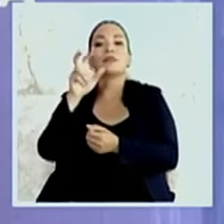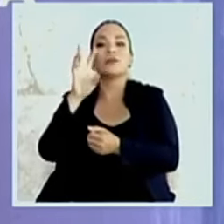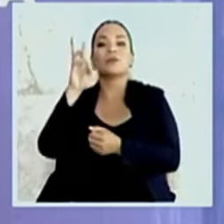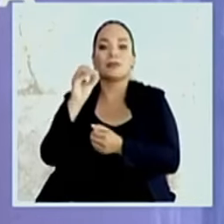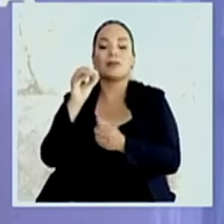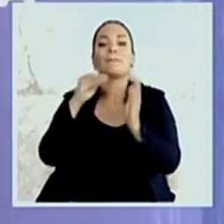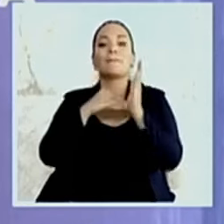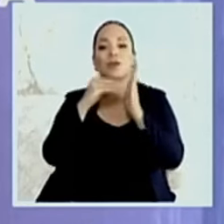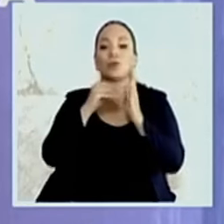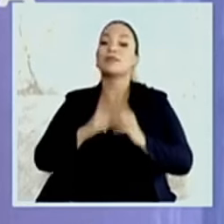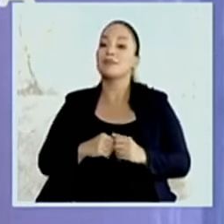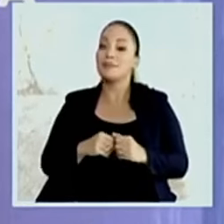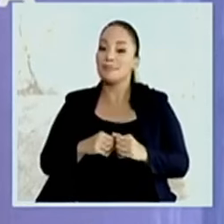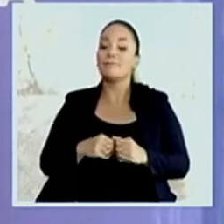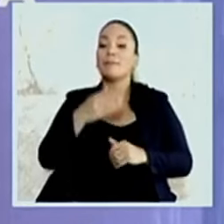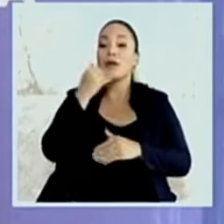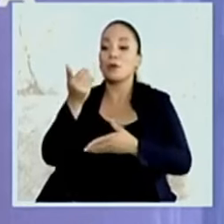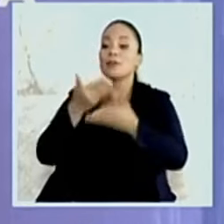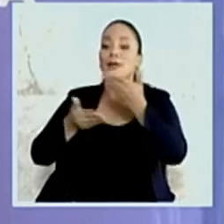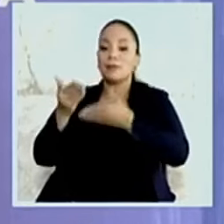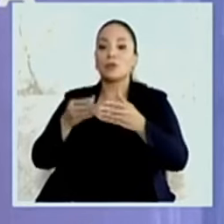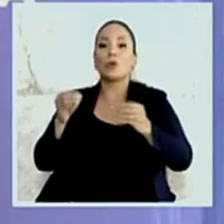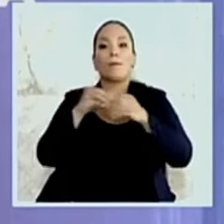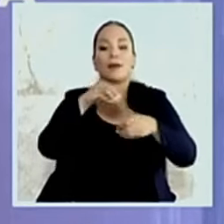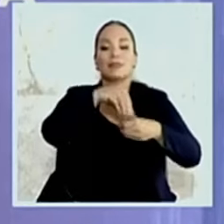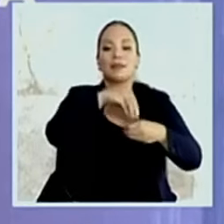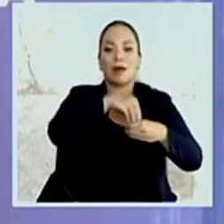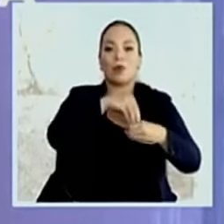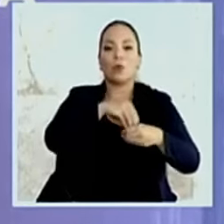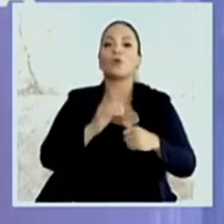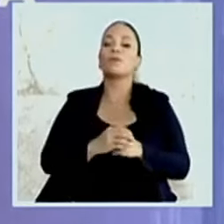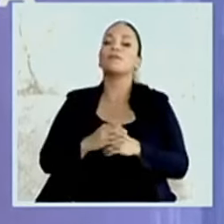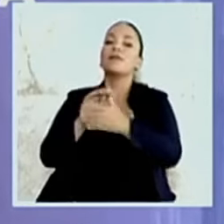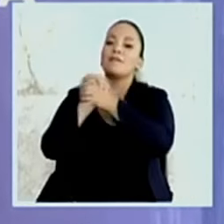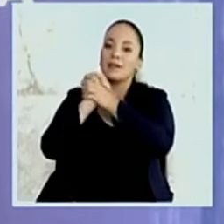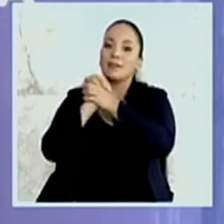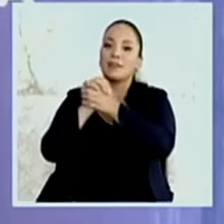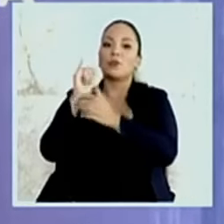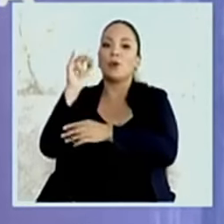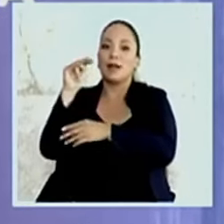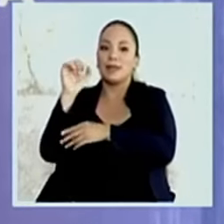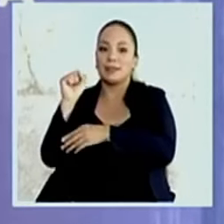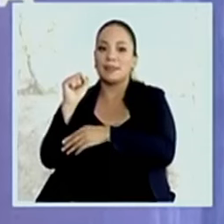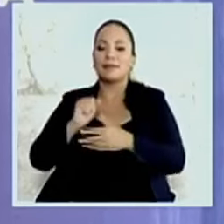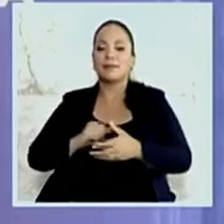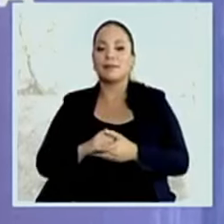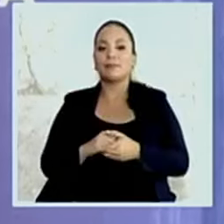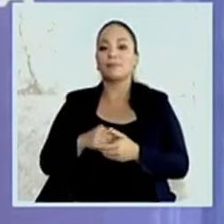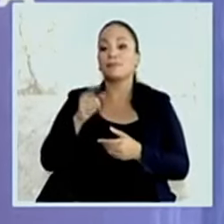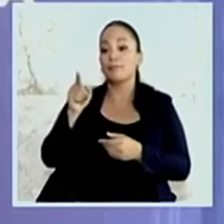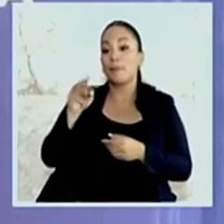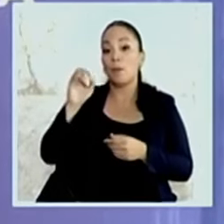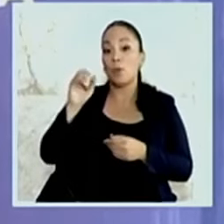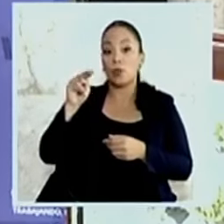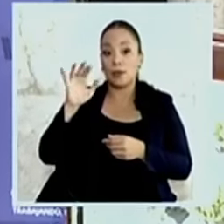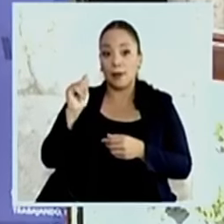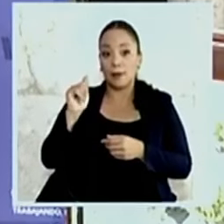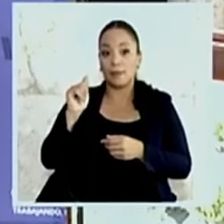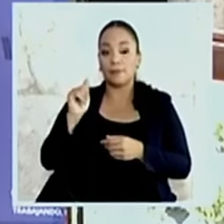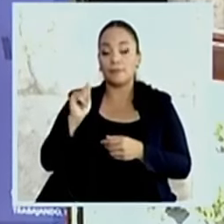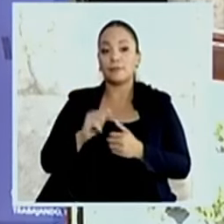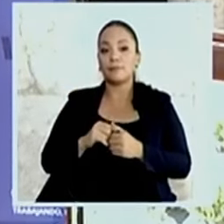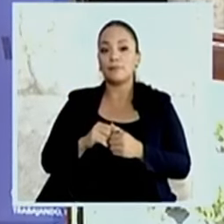le ahorró a el INS o al Hospital de Trauma 360 millones de pesos.